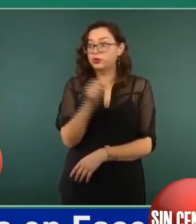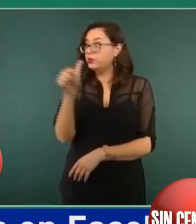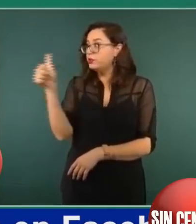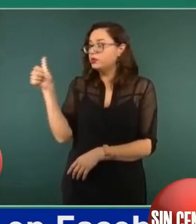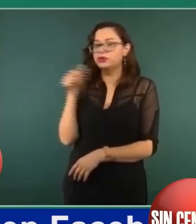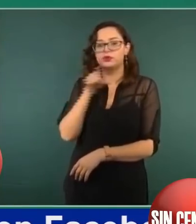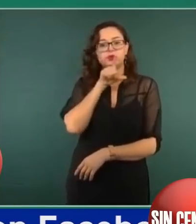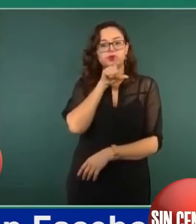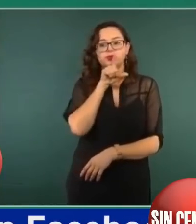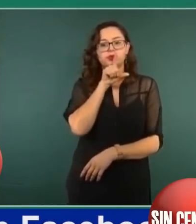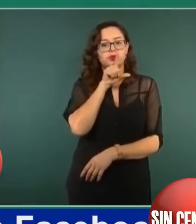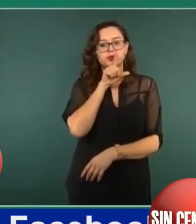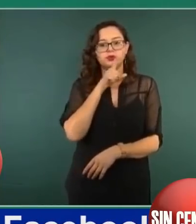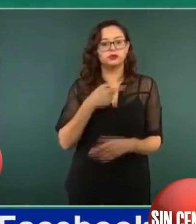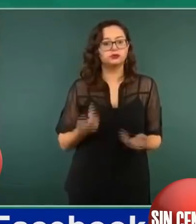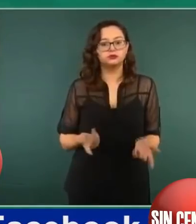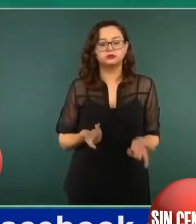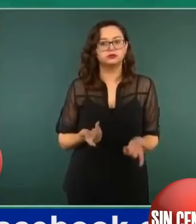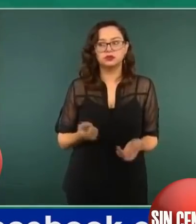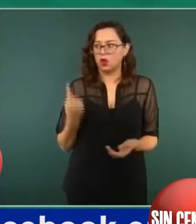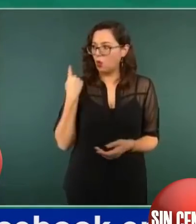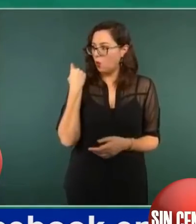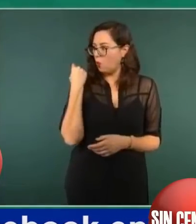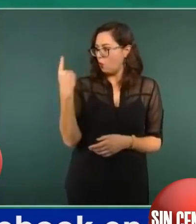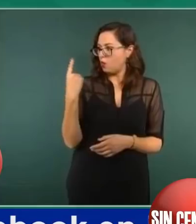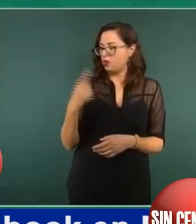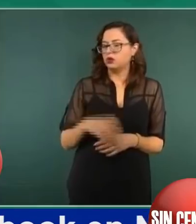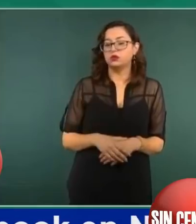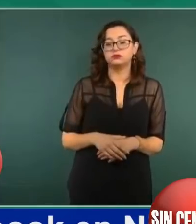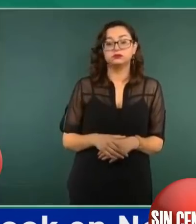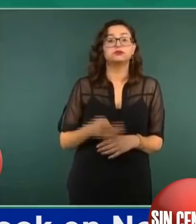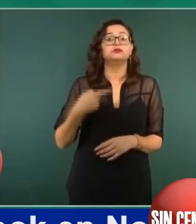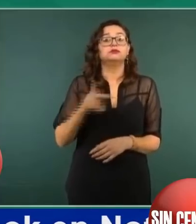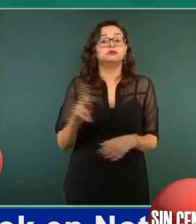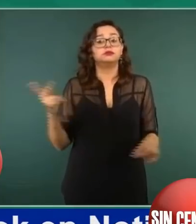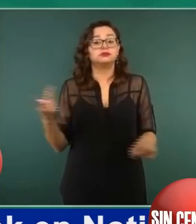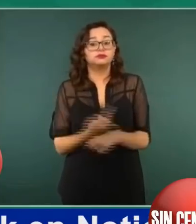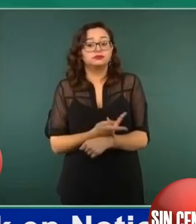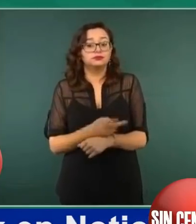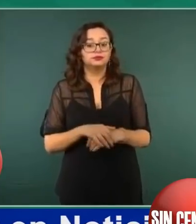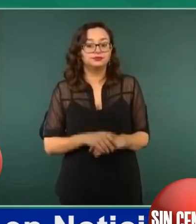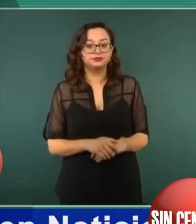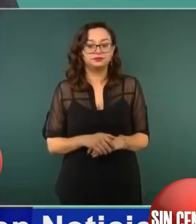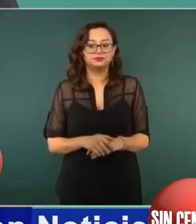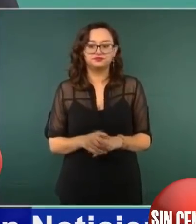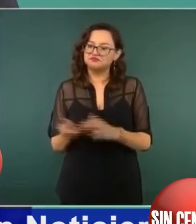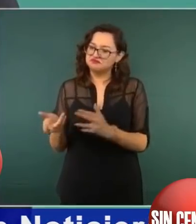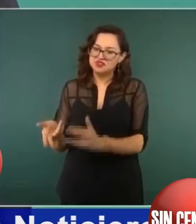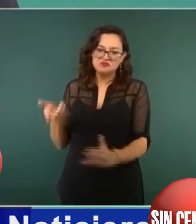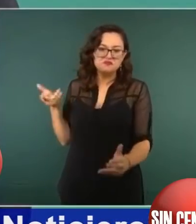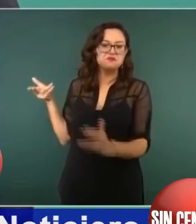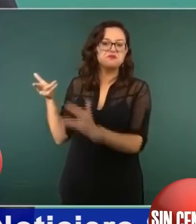Pero se terminó eso. Lo asesinan. ¿Sí?